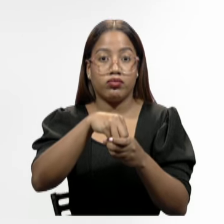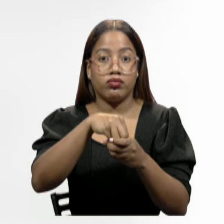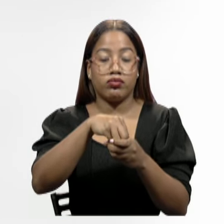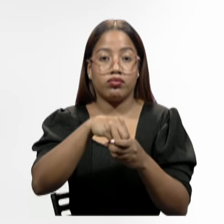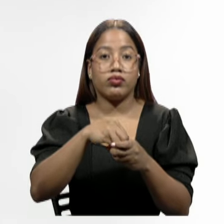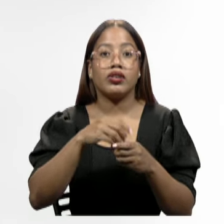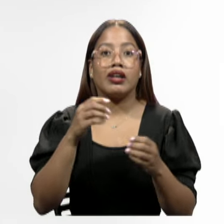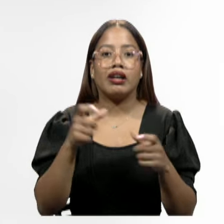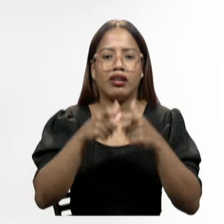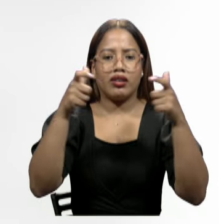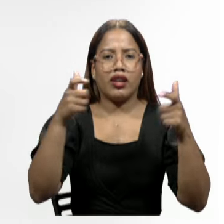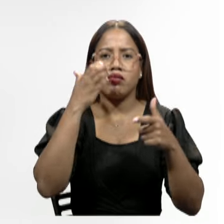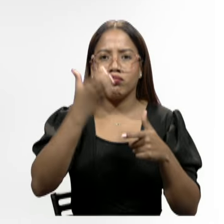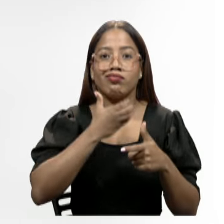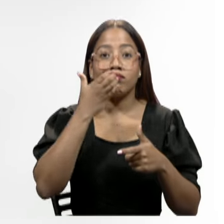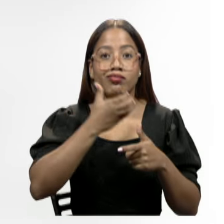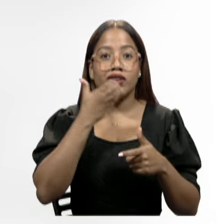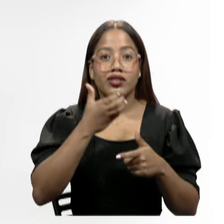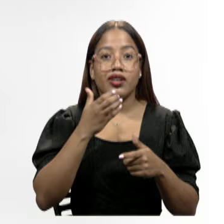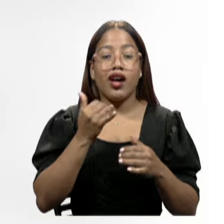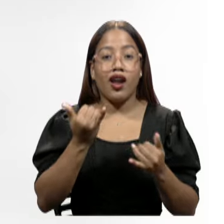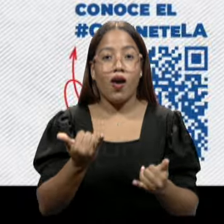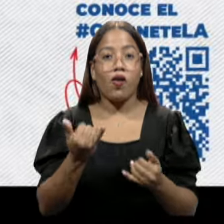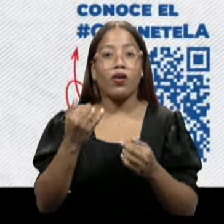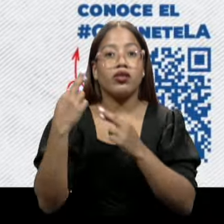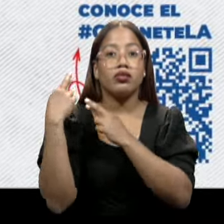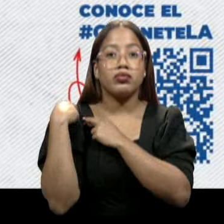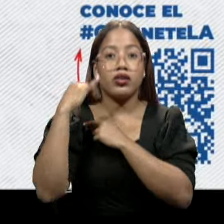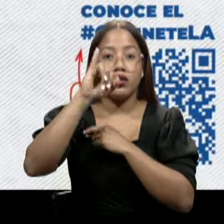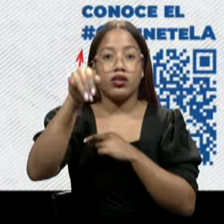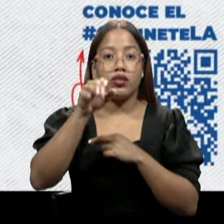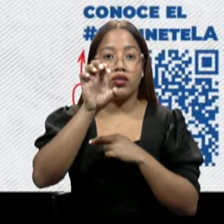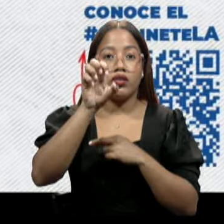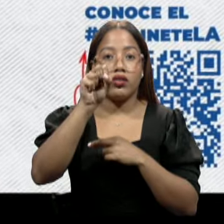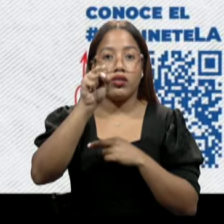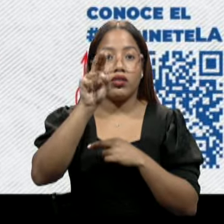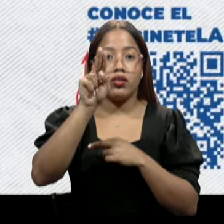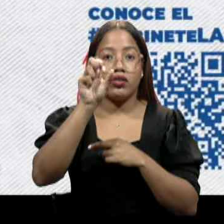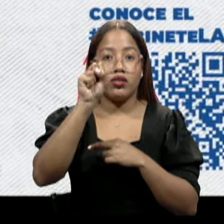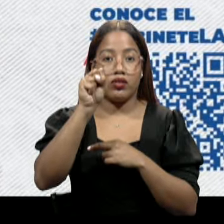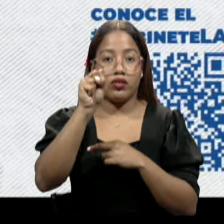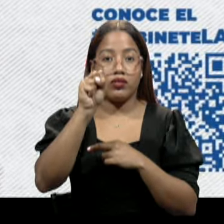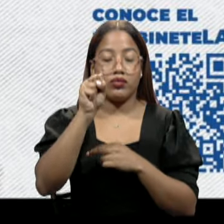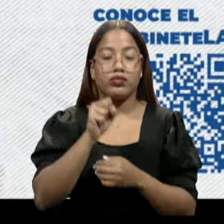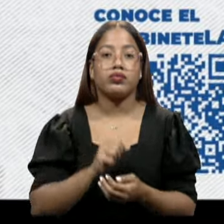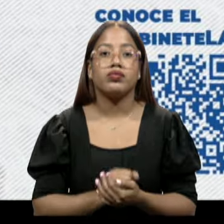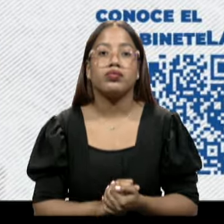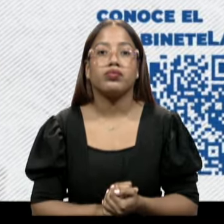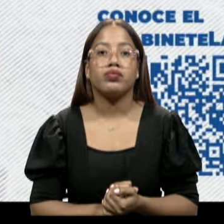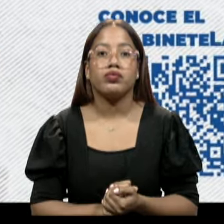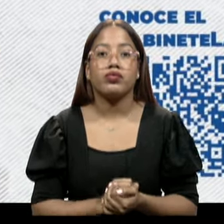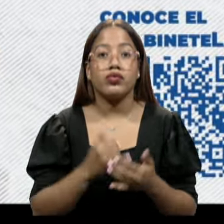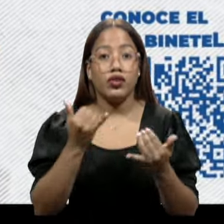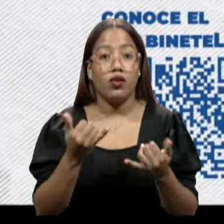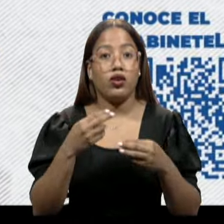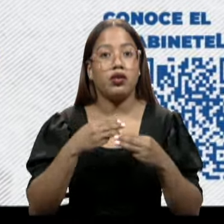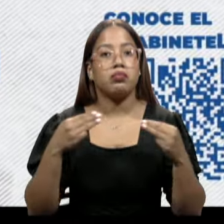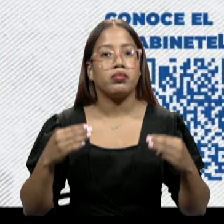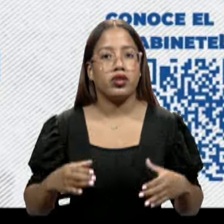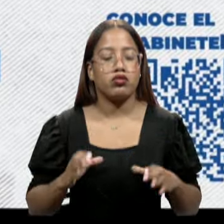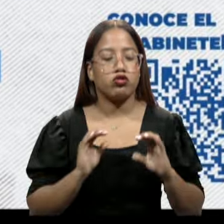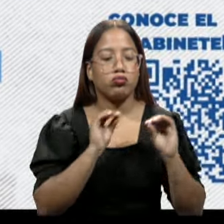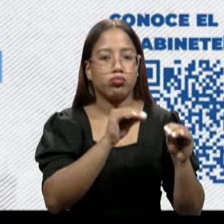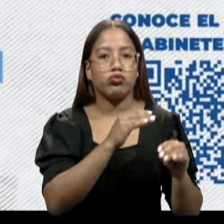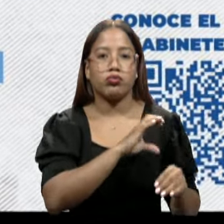Gran Manzana fue colocado Jesús Vázquez Martínez, mejor conocido como Chu, actual ministro de Interior y